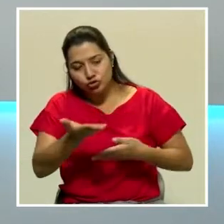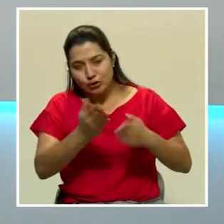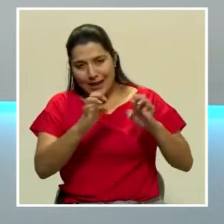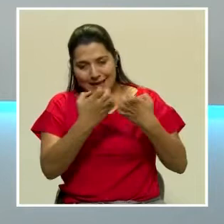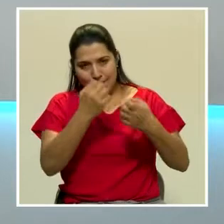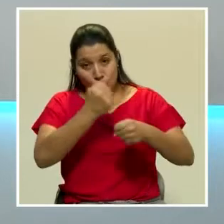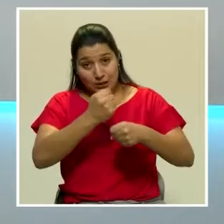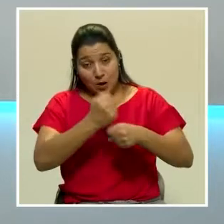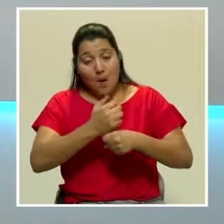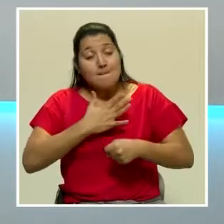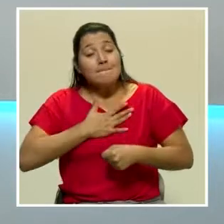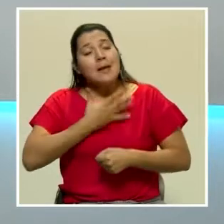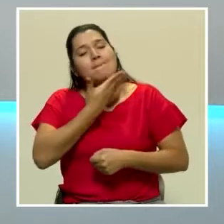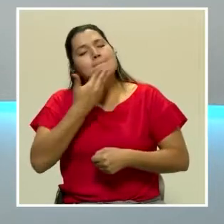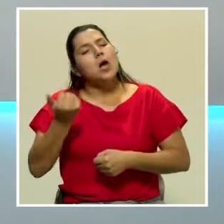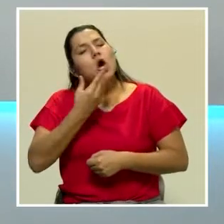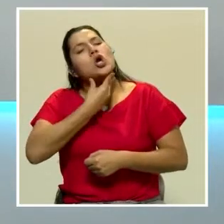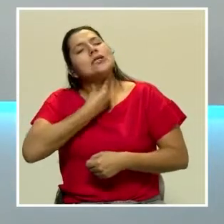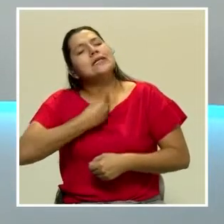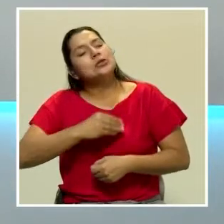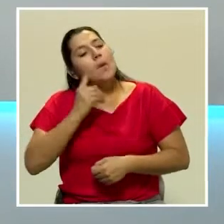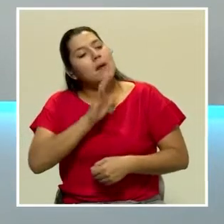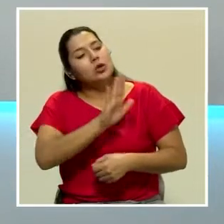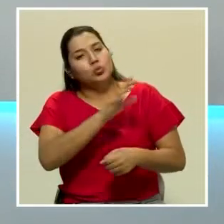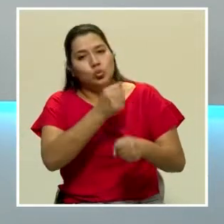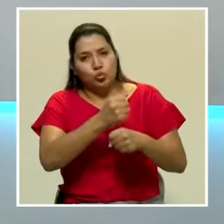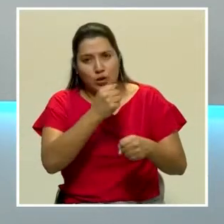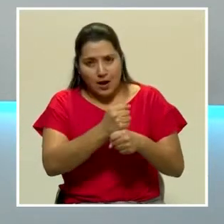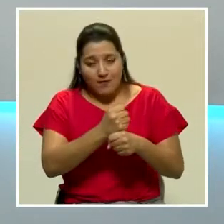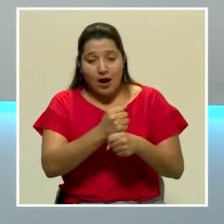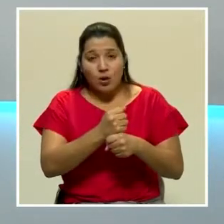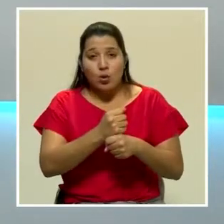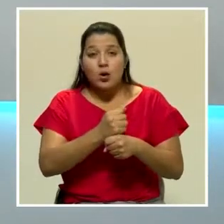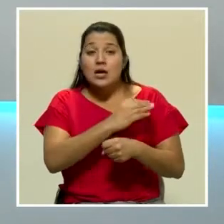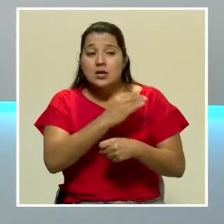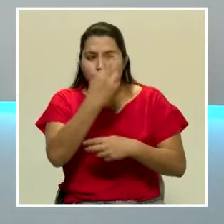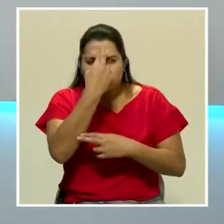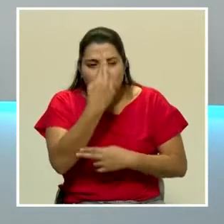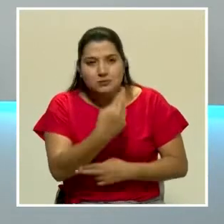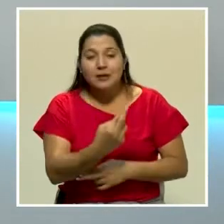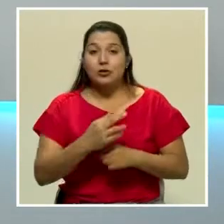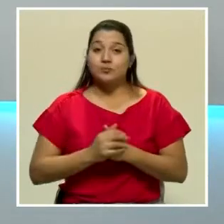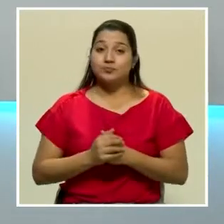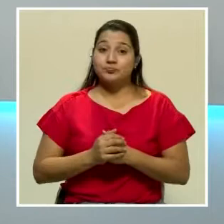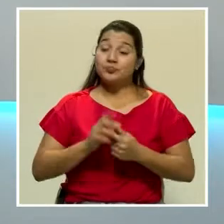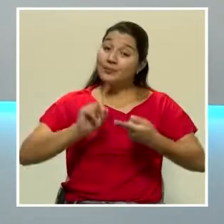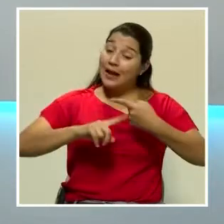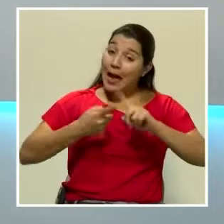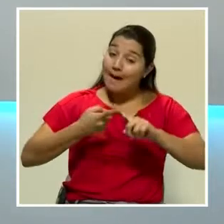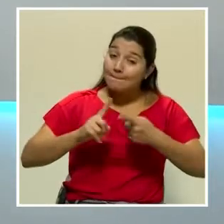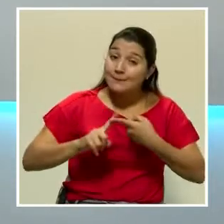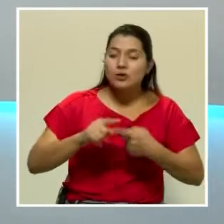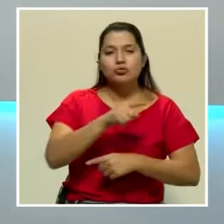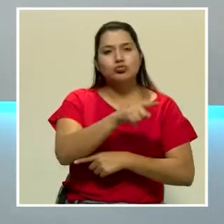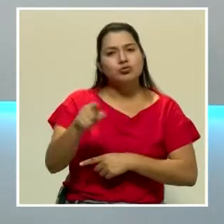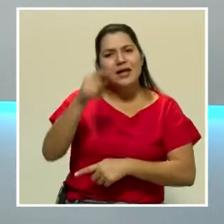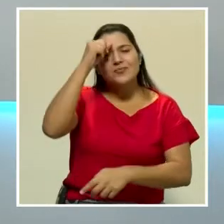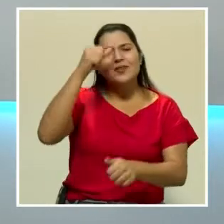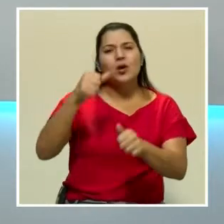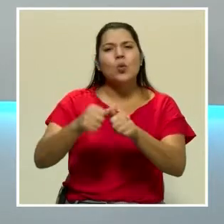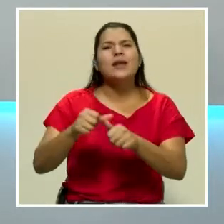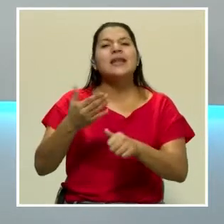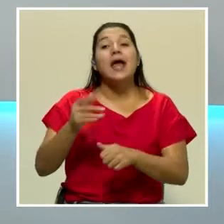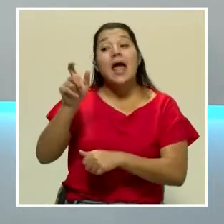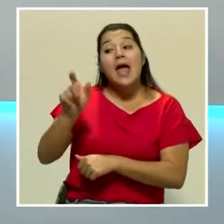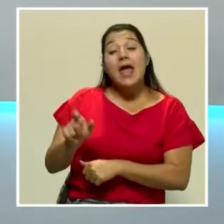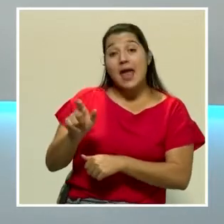su gestión y con mis más altas muestras de consideración y respeto. Amigos televidentes y don Ernesto, recordemos que el